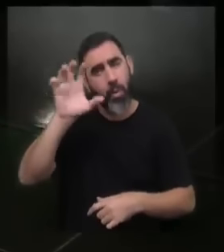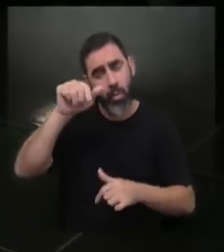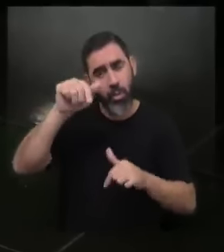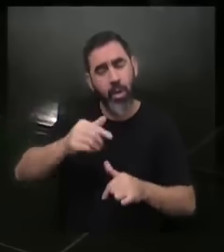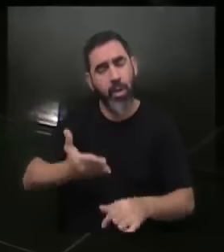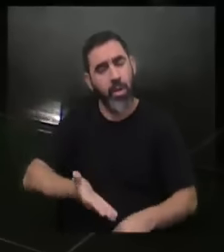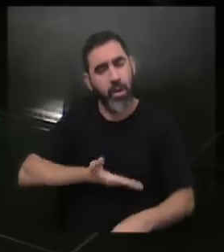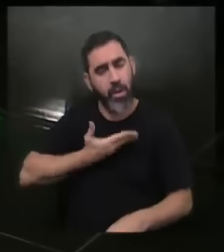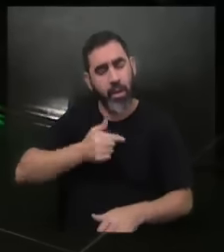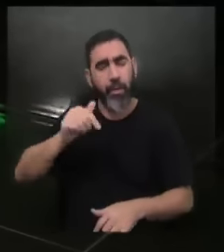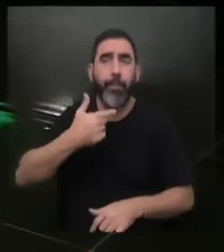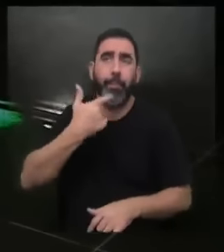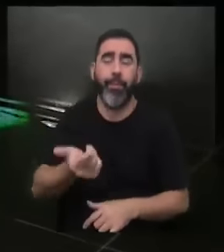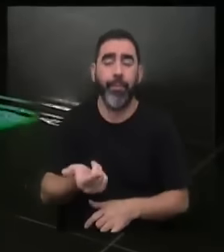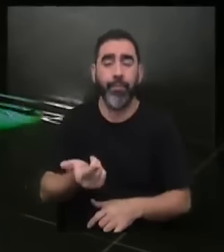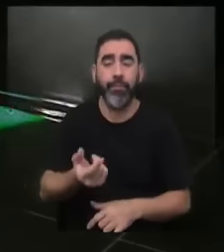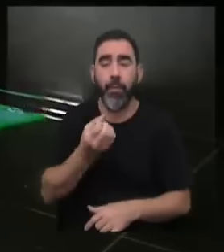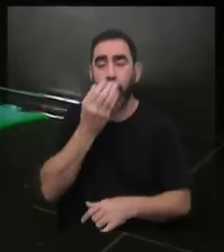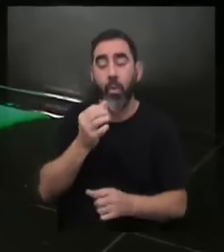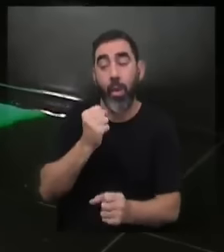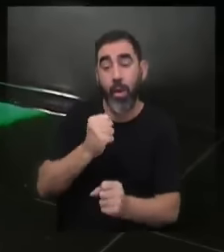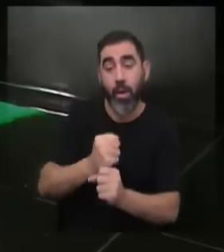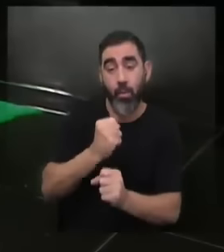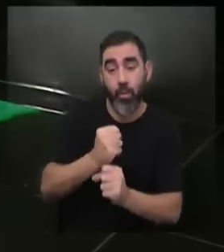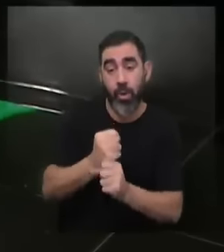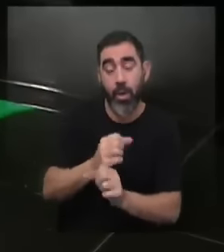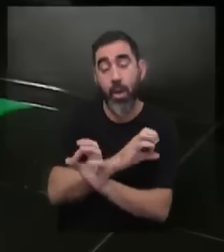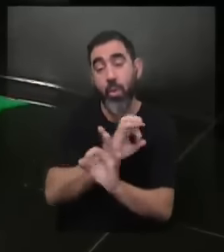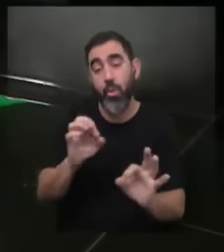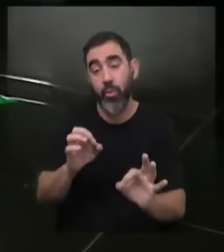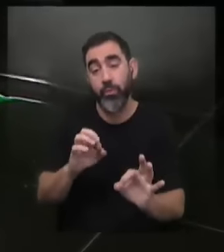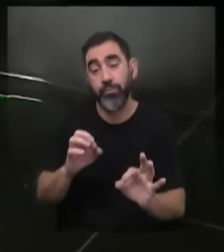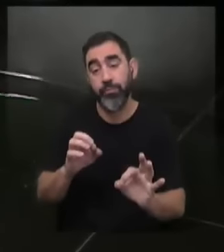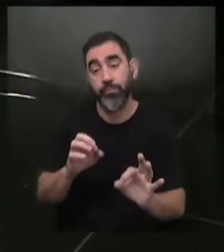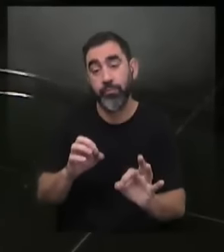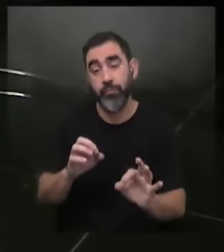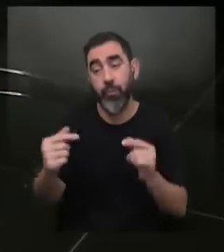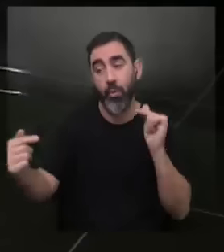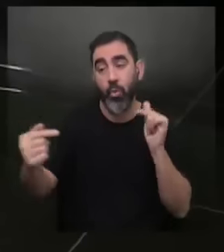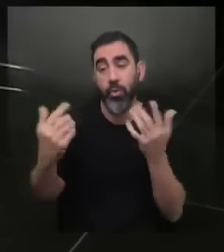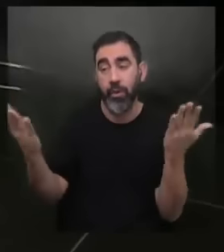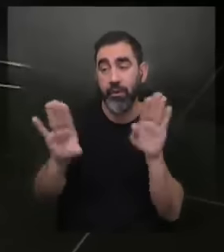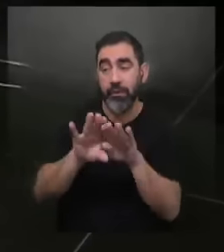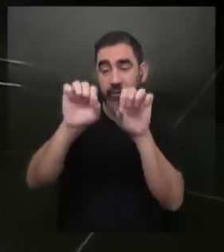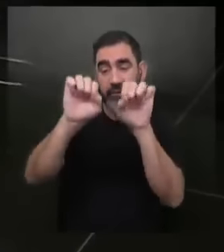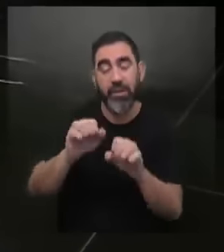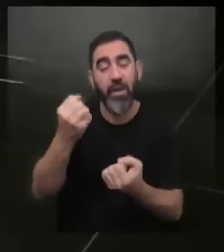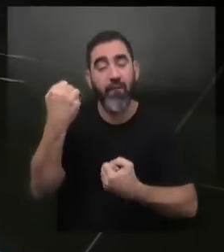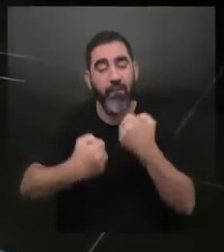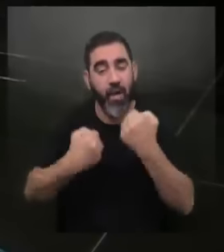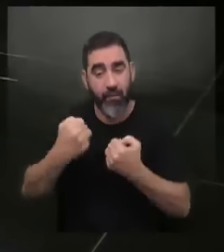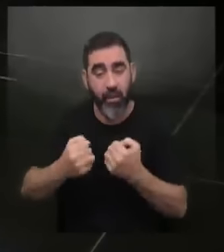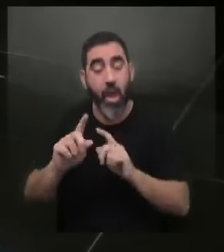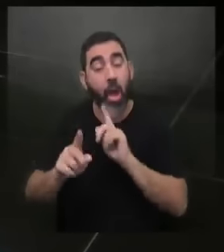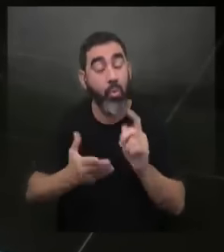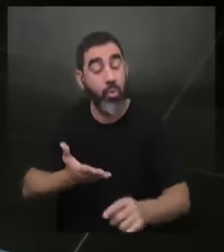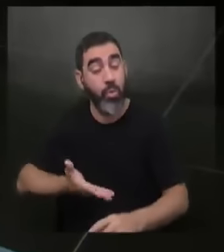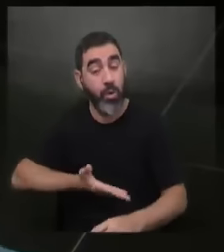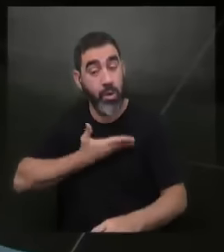en reclamo de de mejoras laborales bueno en contra de que cierre una fábrica hay muchos reclamos también que vienen